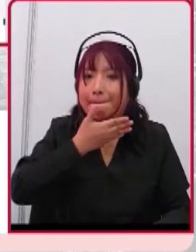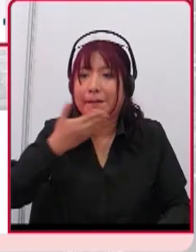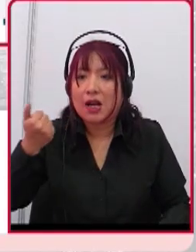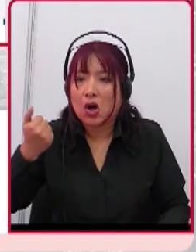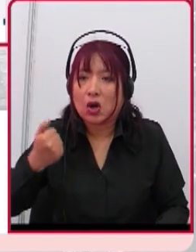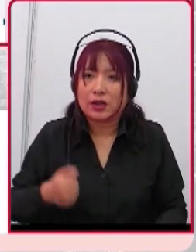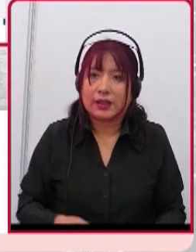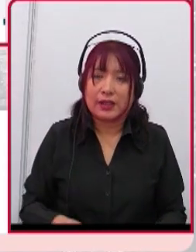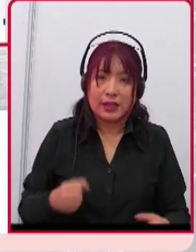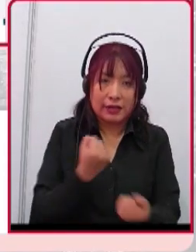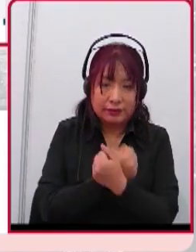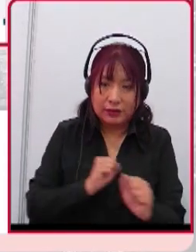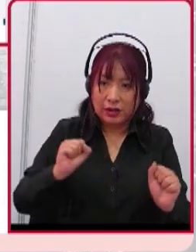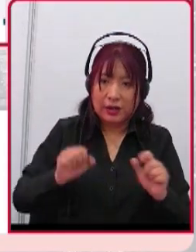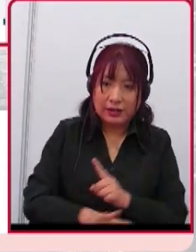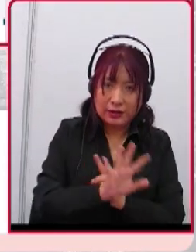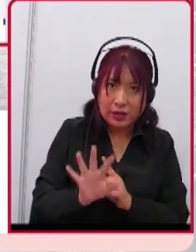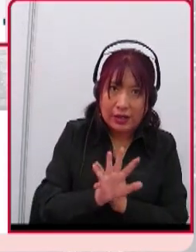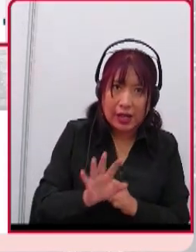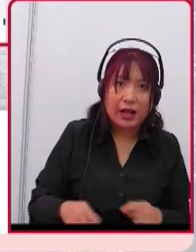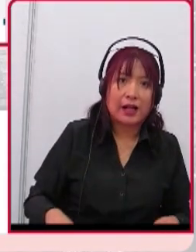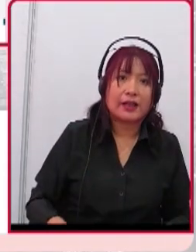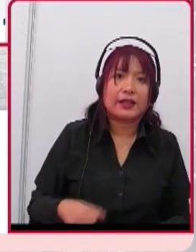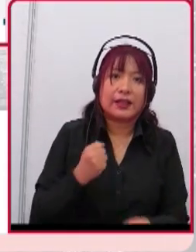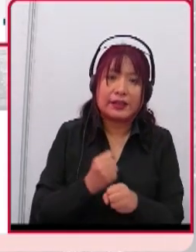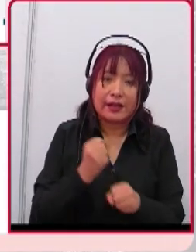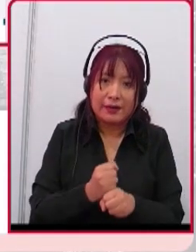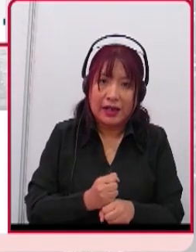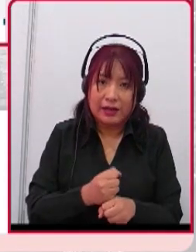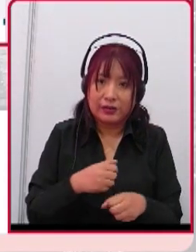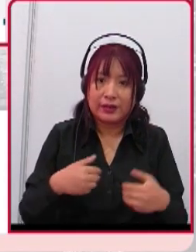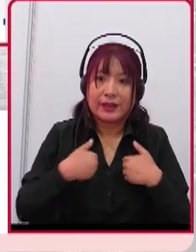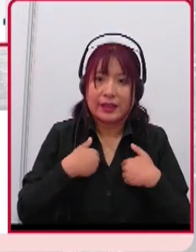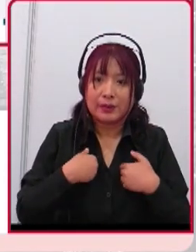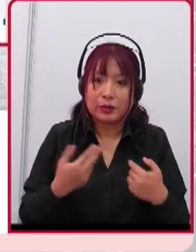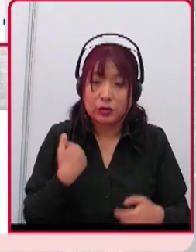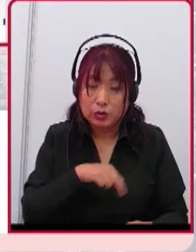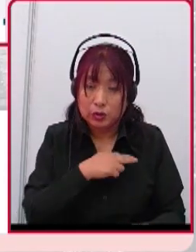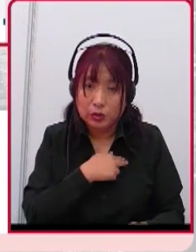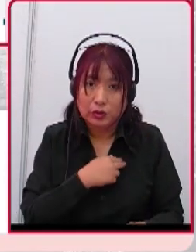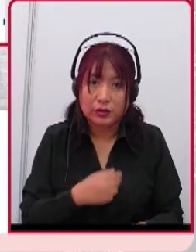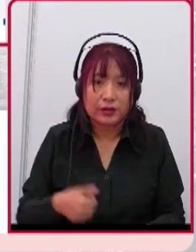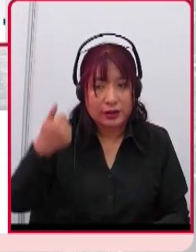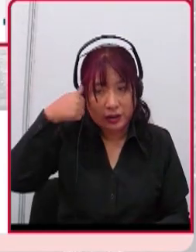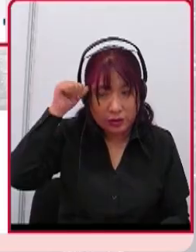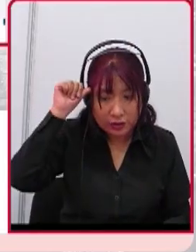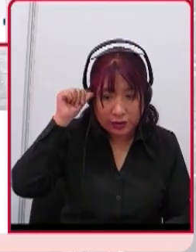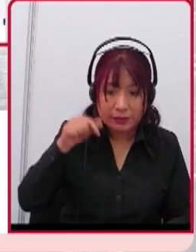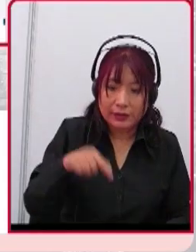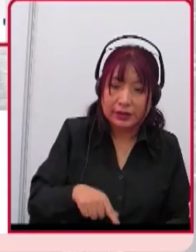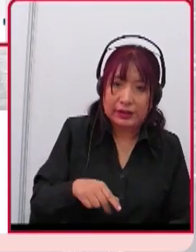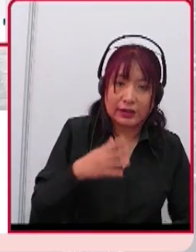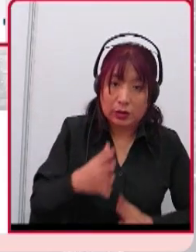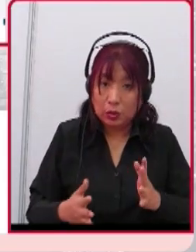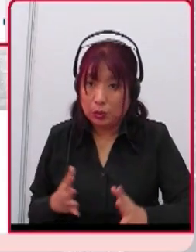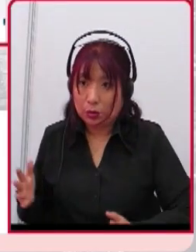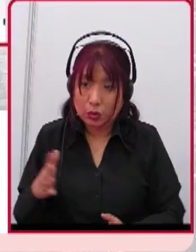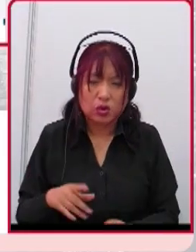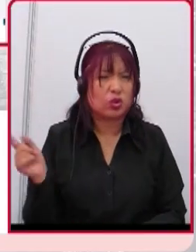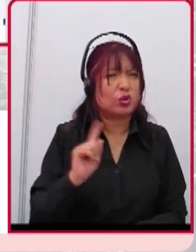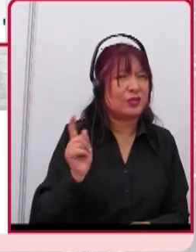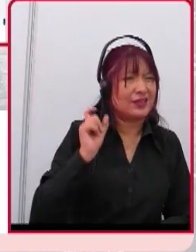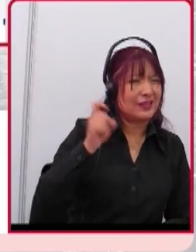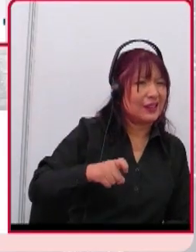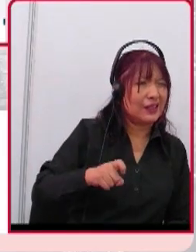seguridad y la eficiencia operativa que nosotros tengamos. Recordemos, este robot no necesariamente se va